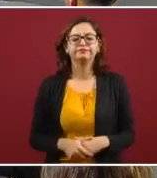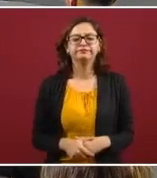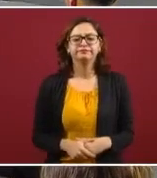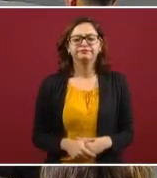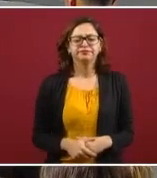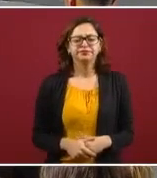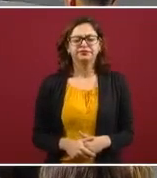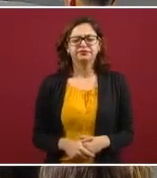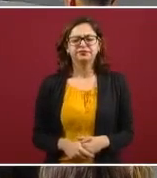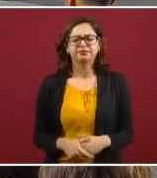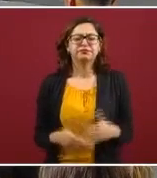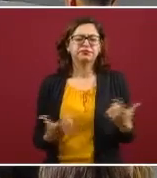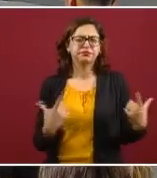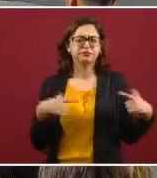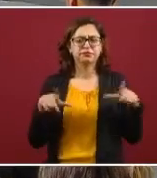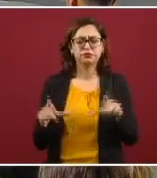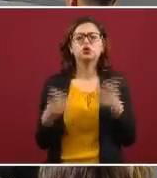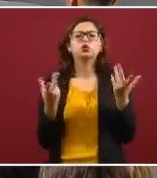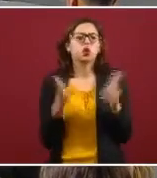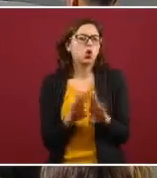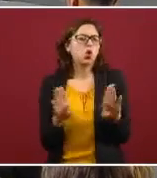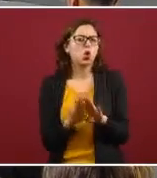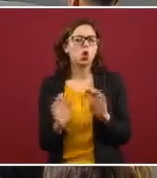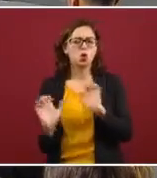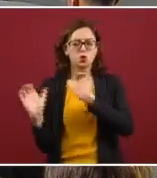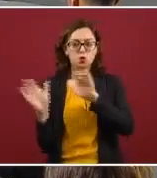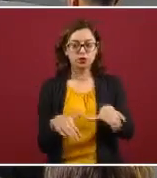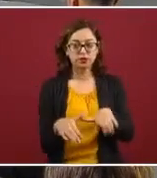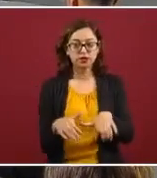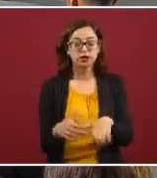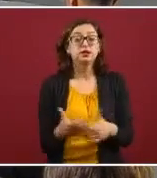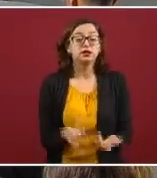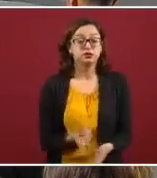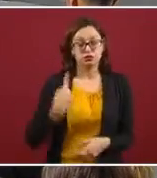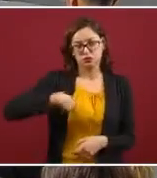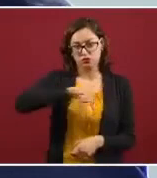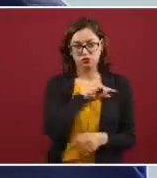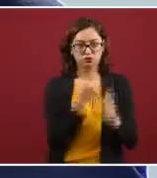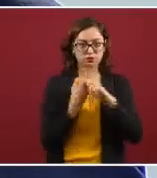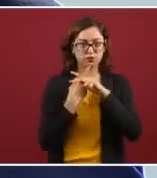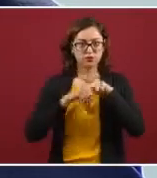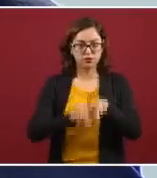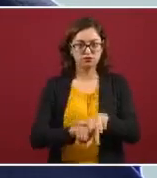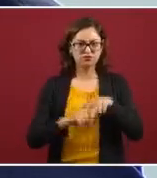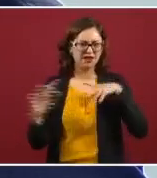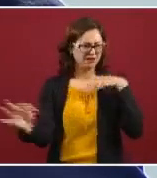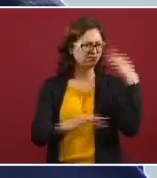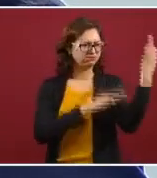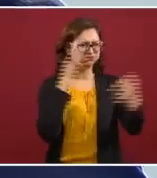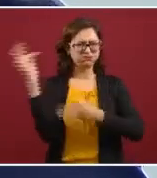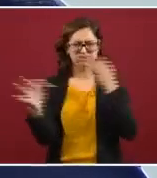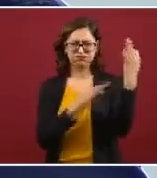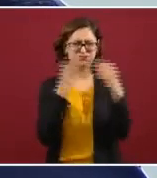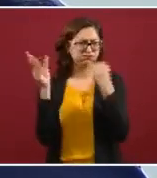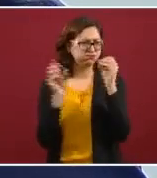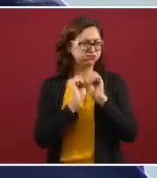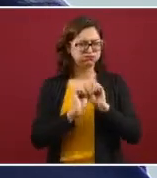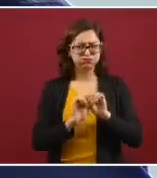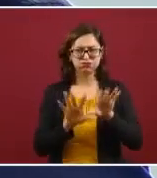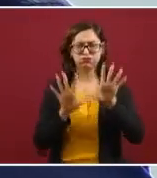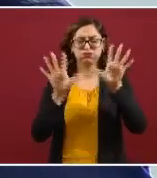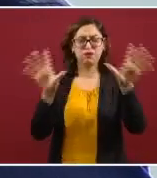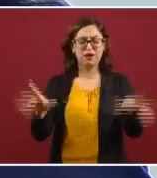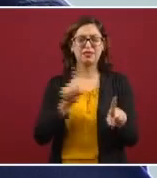¿Cómo postularte? Planeamos desarrollar una importante campaña de comunicación social alrededor de Médicos